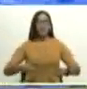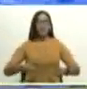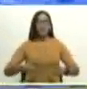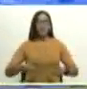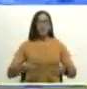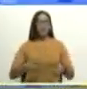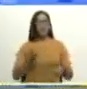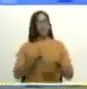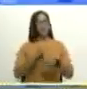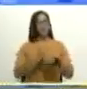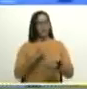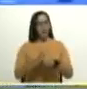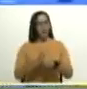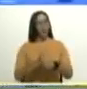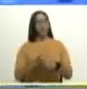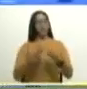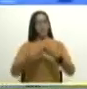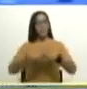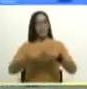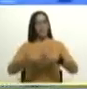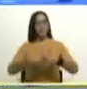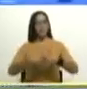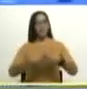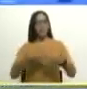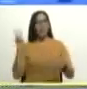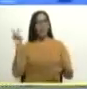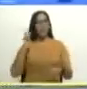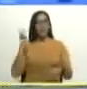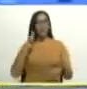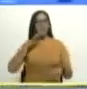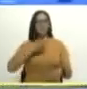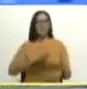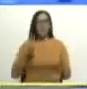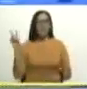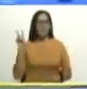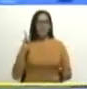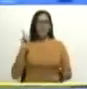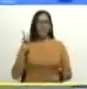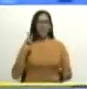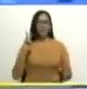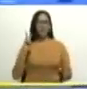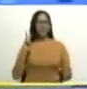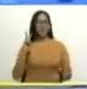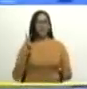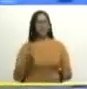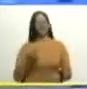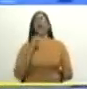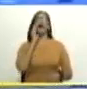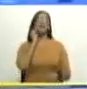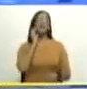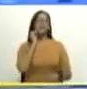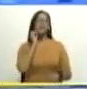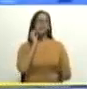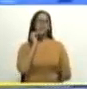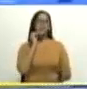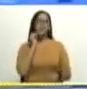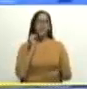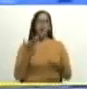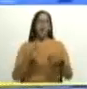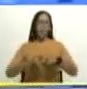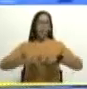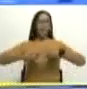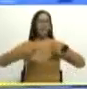trabajadores, empresarios, de los venezolanos y venezolanas que estamos en Venezuela, ha experimentado un